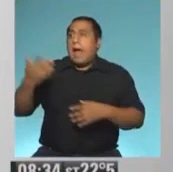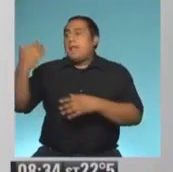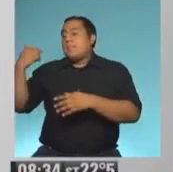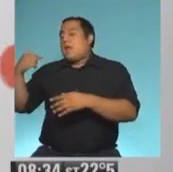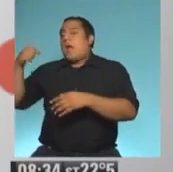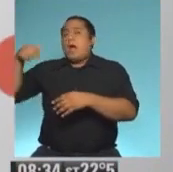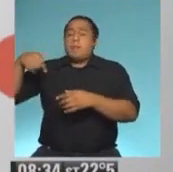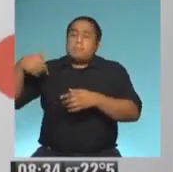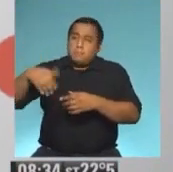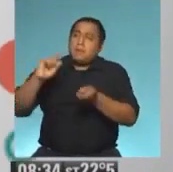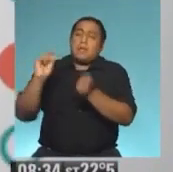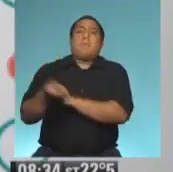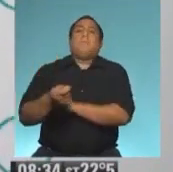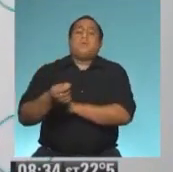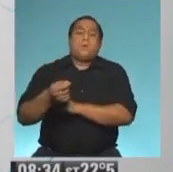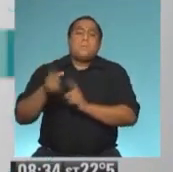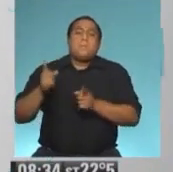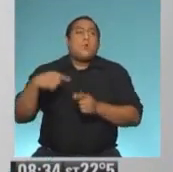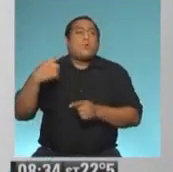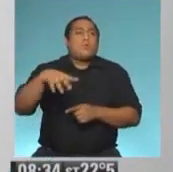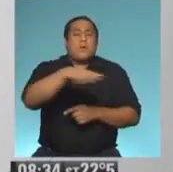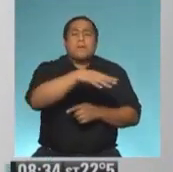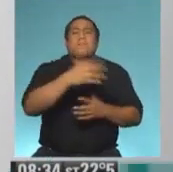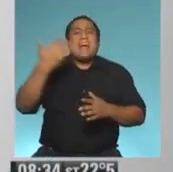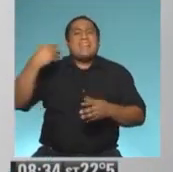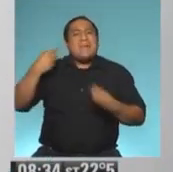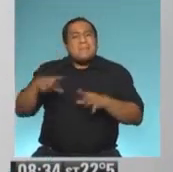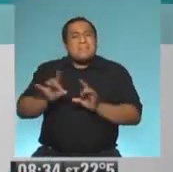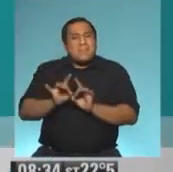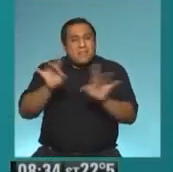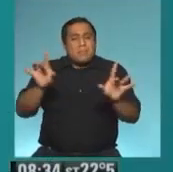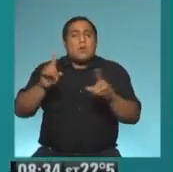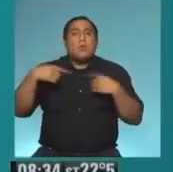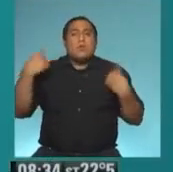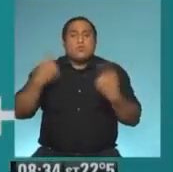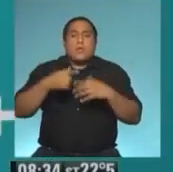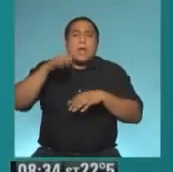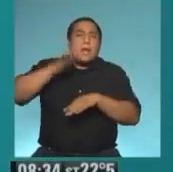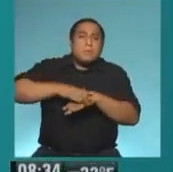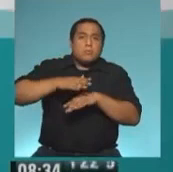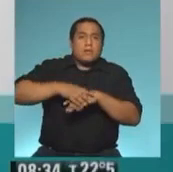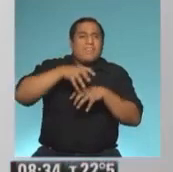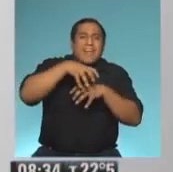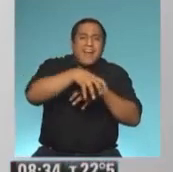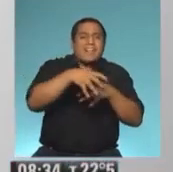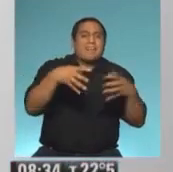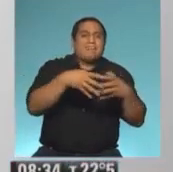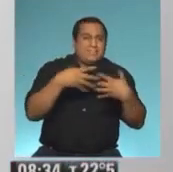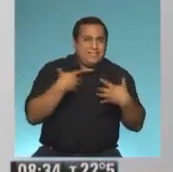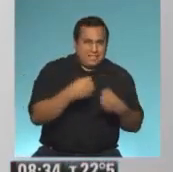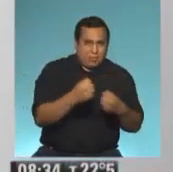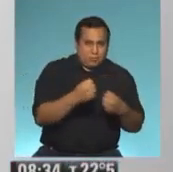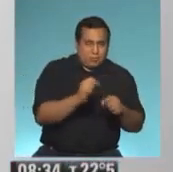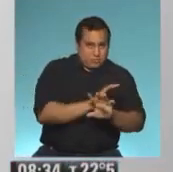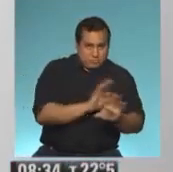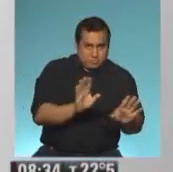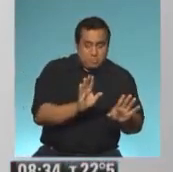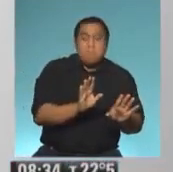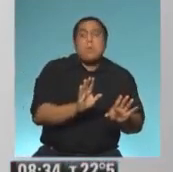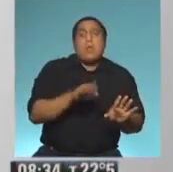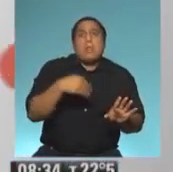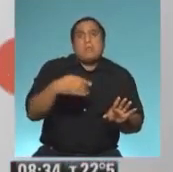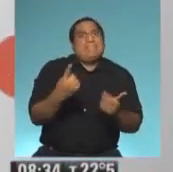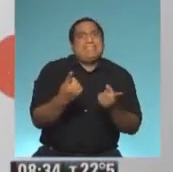ocurre y ha ocurrido en todos lados, al principio en la pandemia nos hacemos cargo del área de salud exclusivamente, pero después necesitamos la